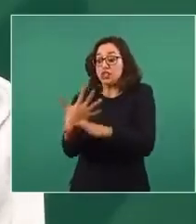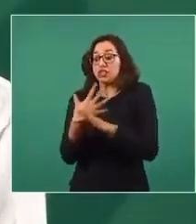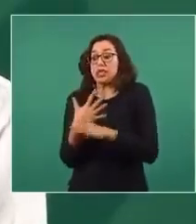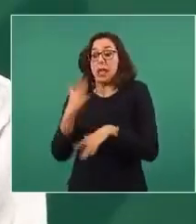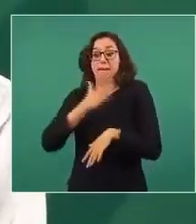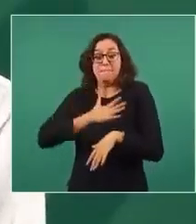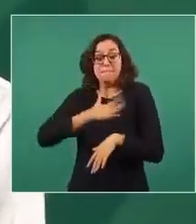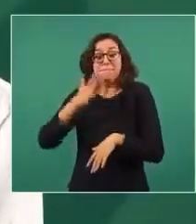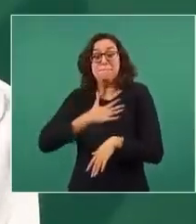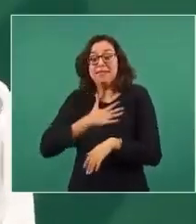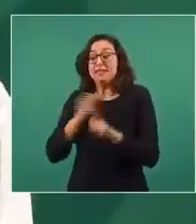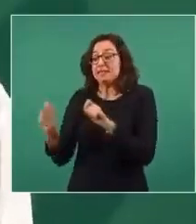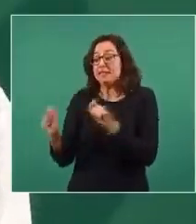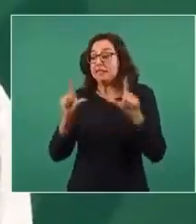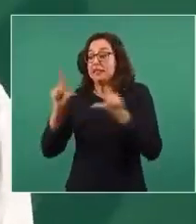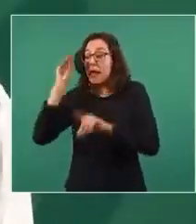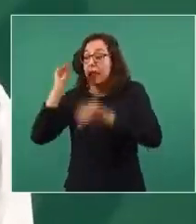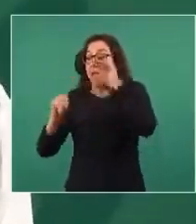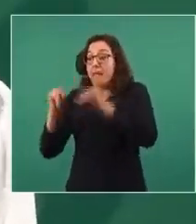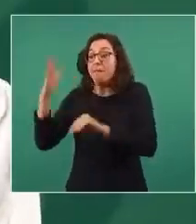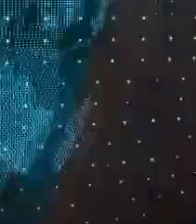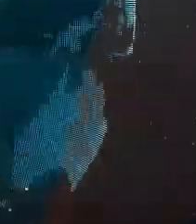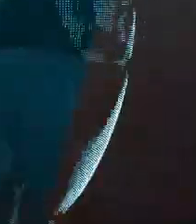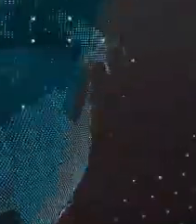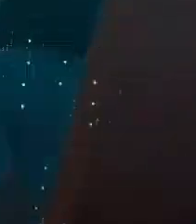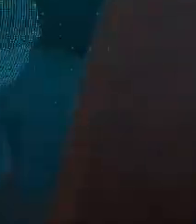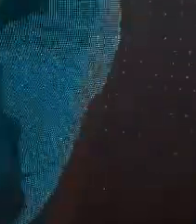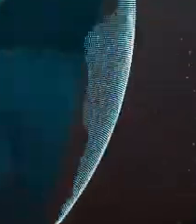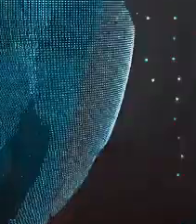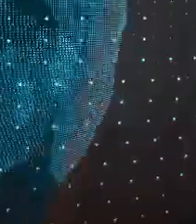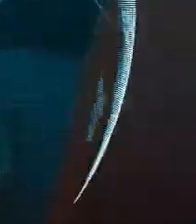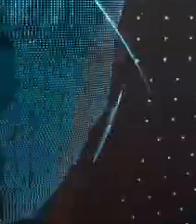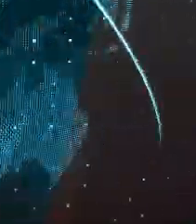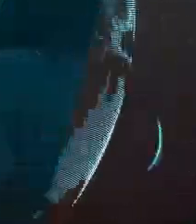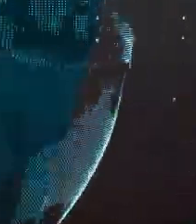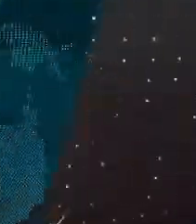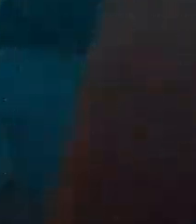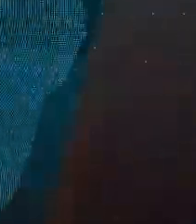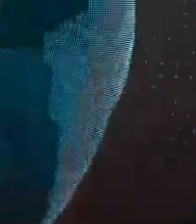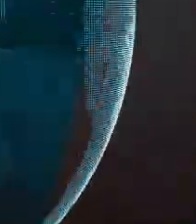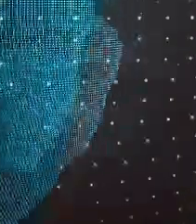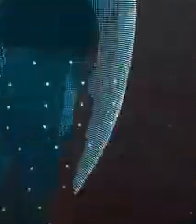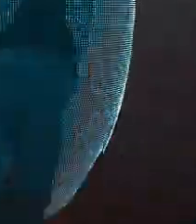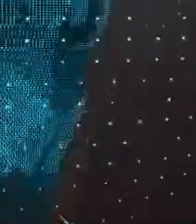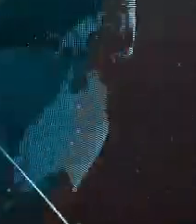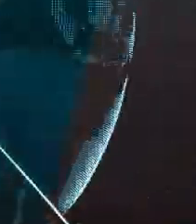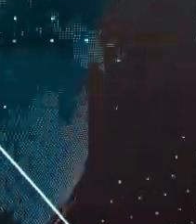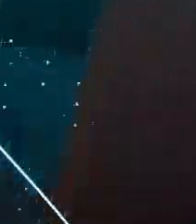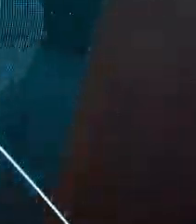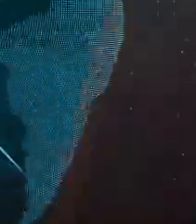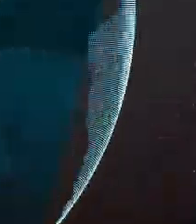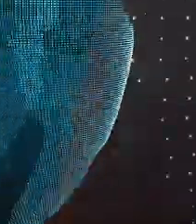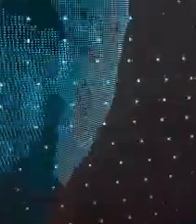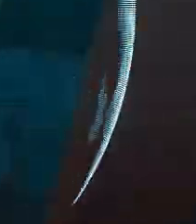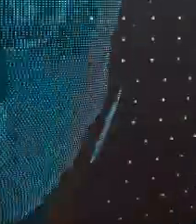hago media positiva y la presento, yo me hago cargo de media positiva. No olvides suscribirte a canal, tuitealo y dejar tu like.